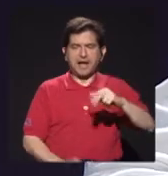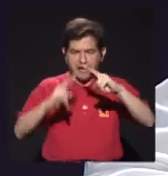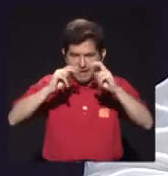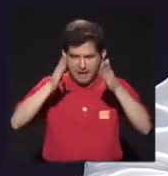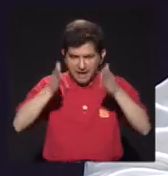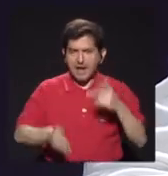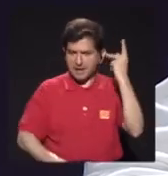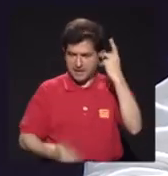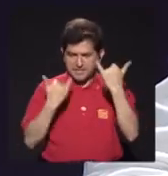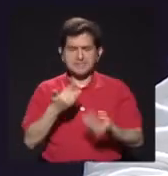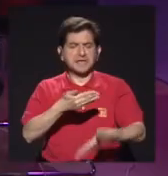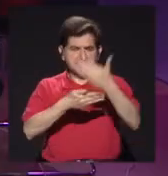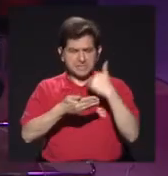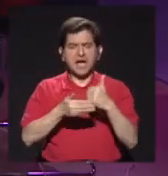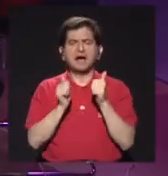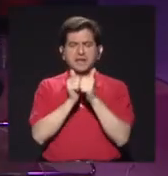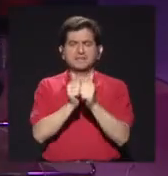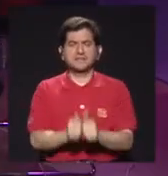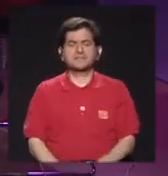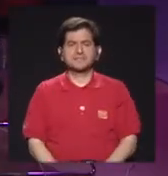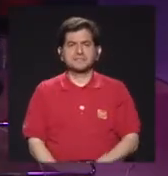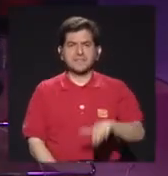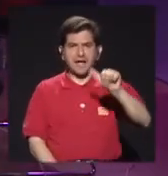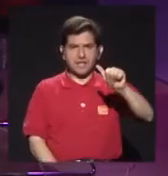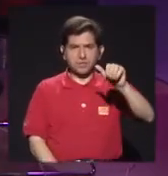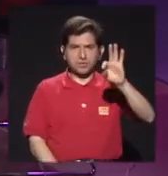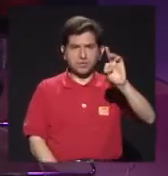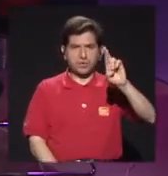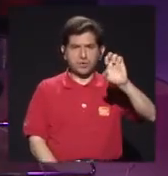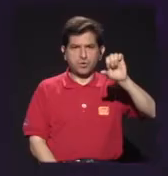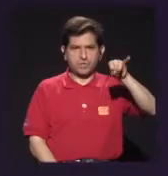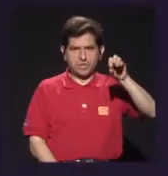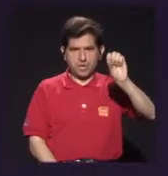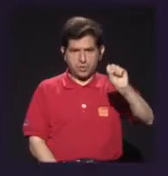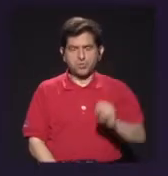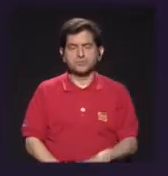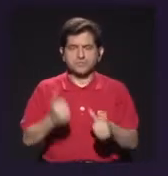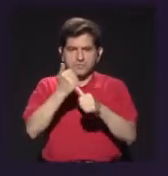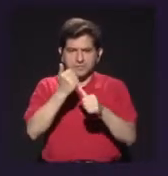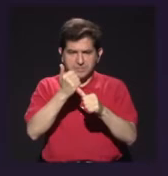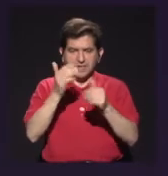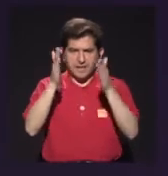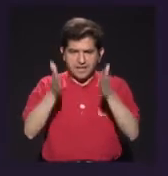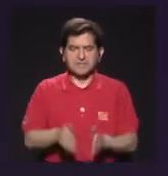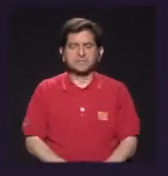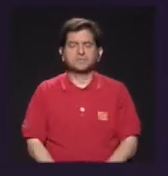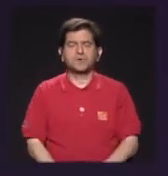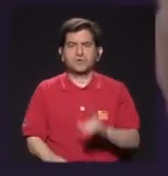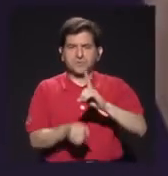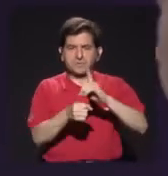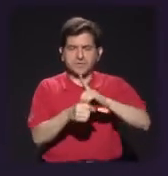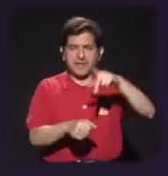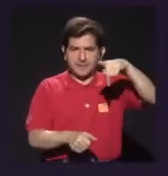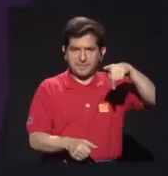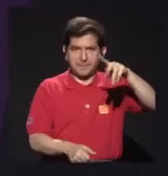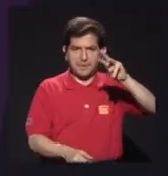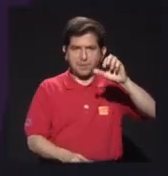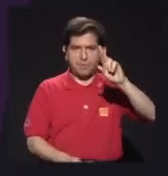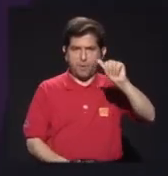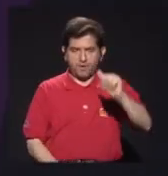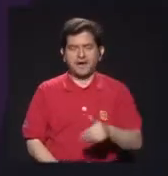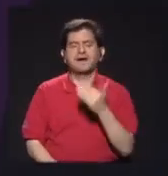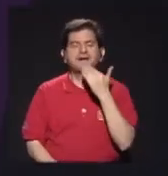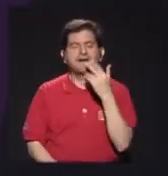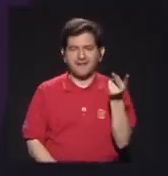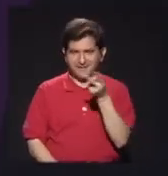ha acompañado en varias ocasiones antonio trejos que es asesor de la diputada patricia mueble muchas gracias patricia y antonio por